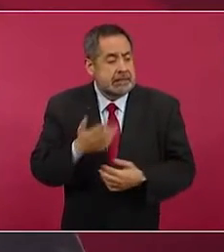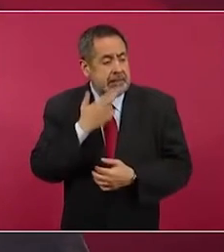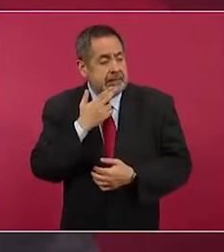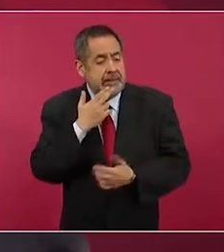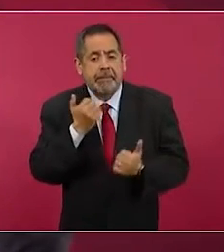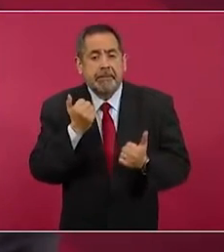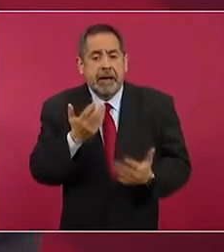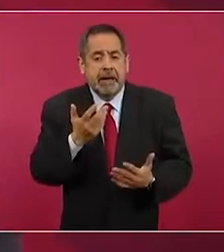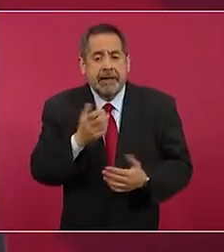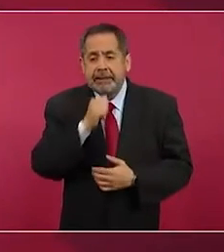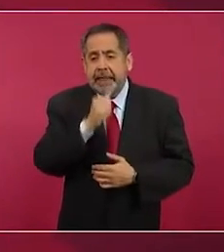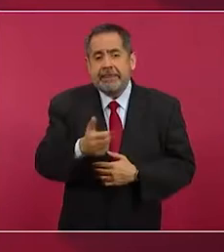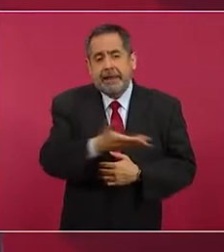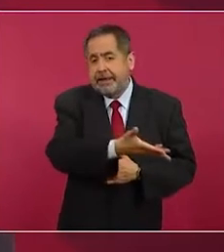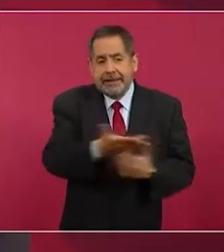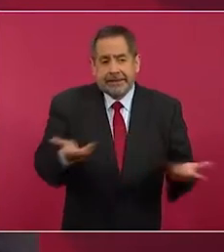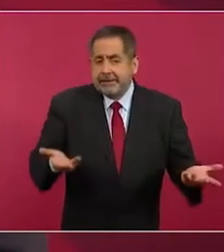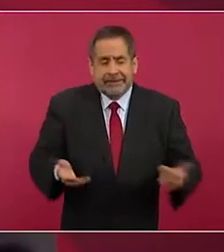Es que